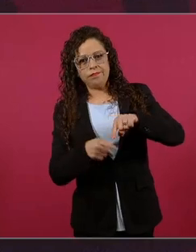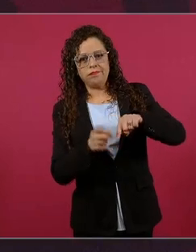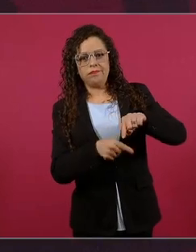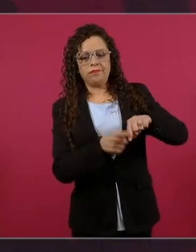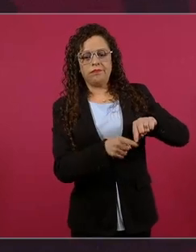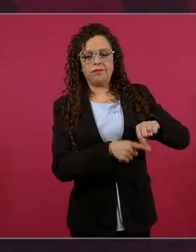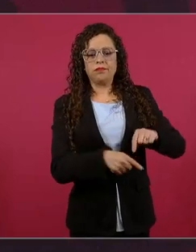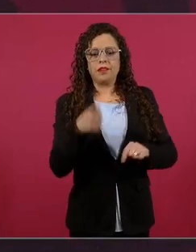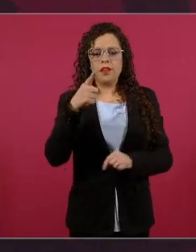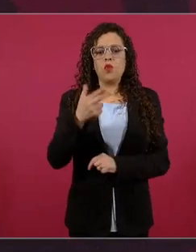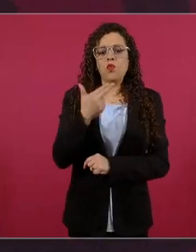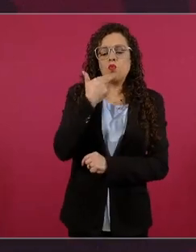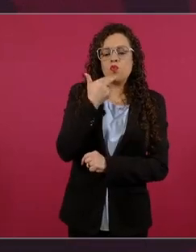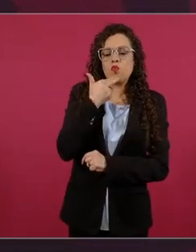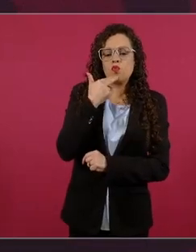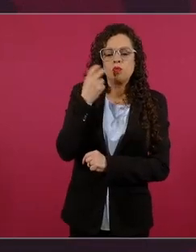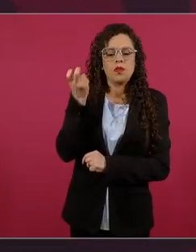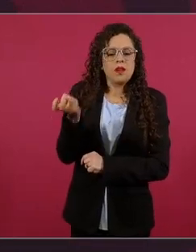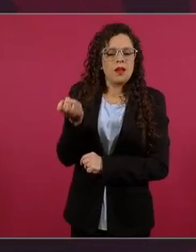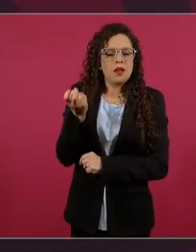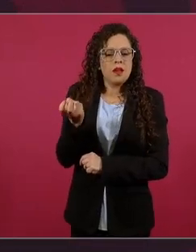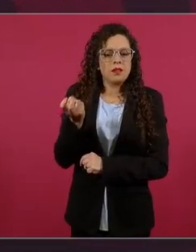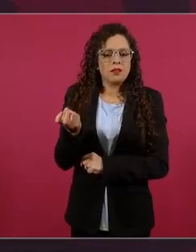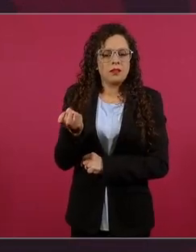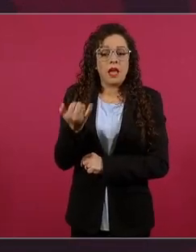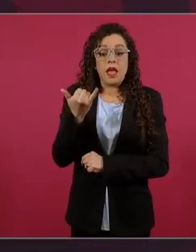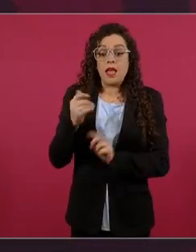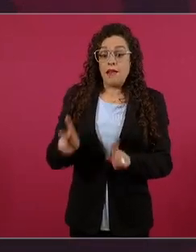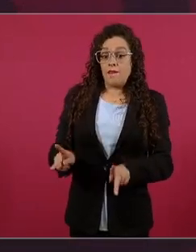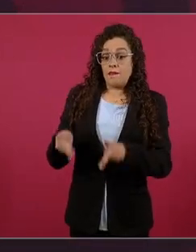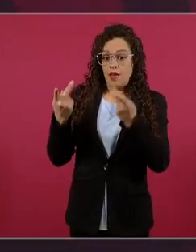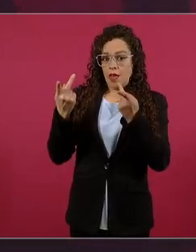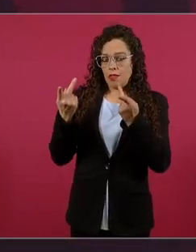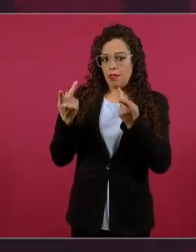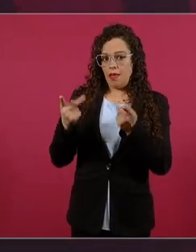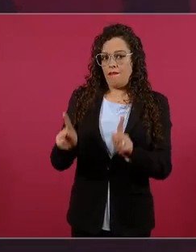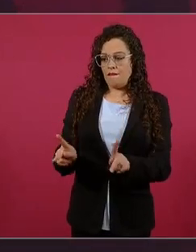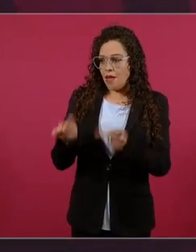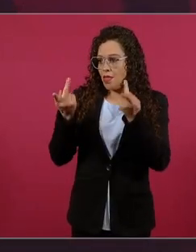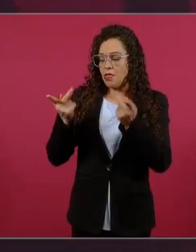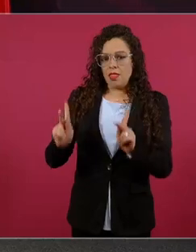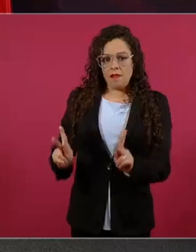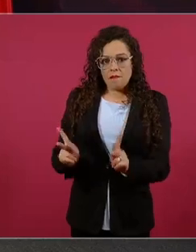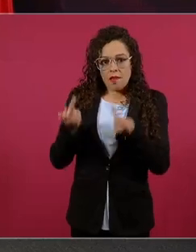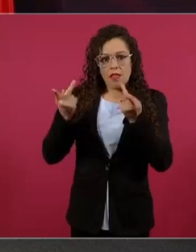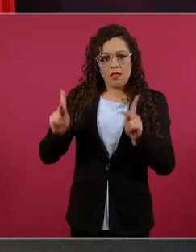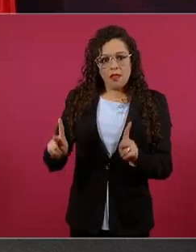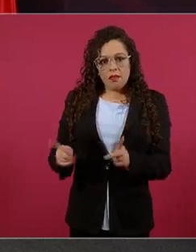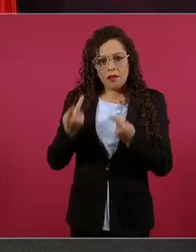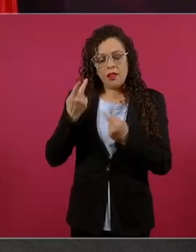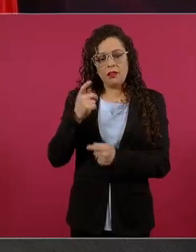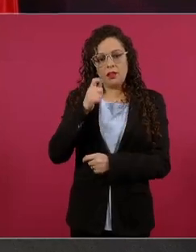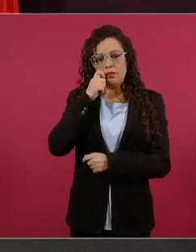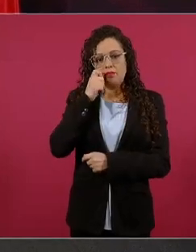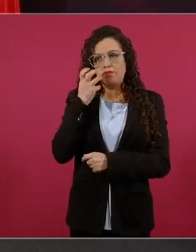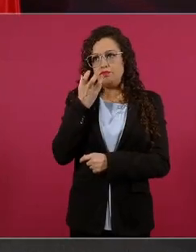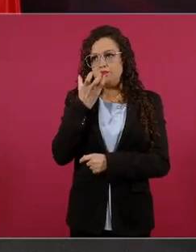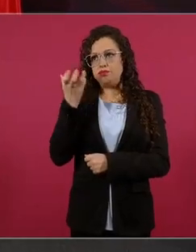el uso, ¿no?, y la comercialización de los vapeadores. Causan mucho